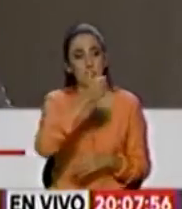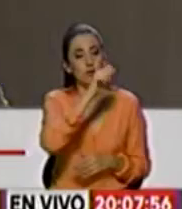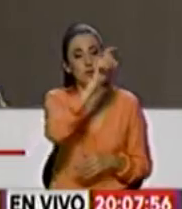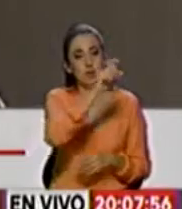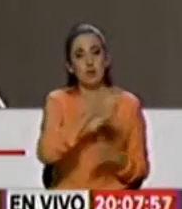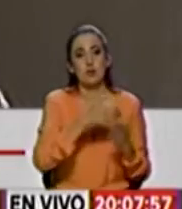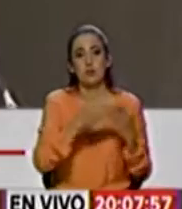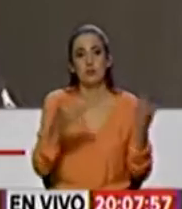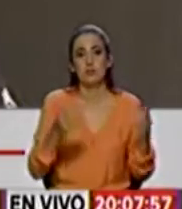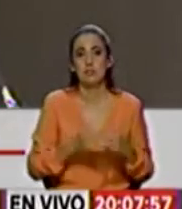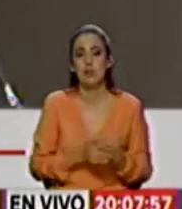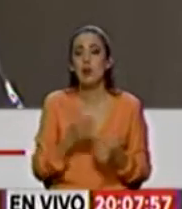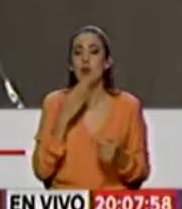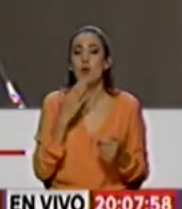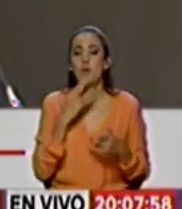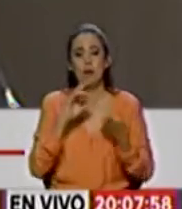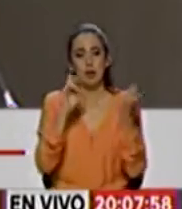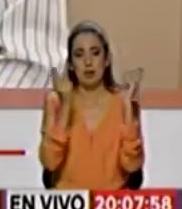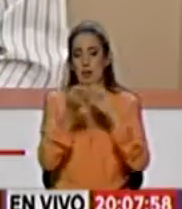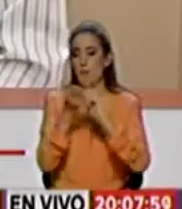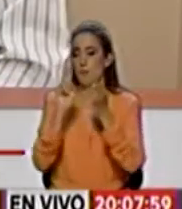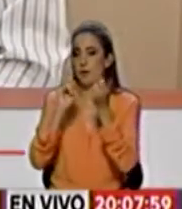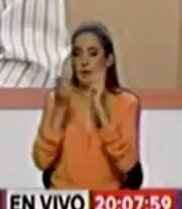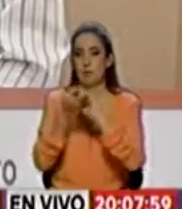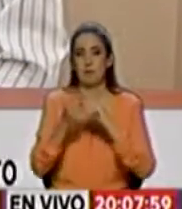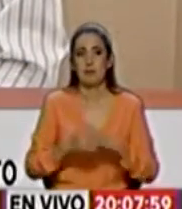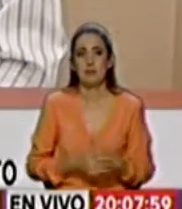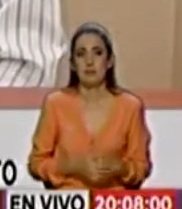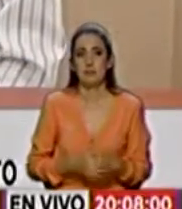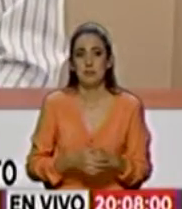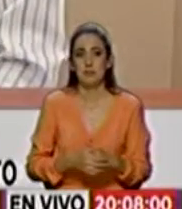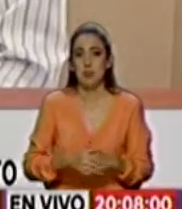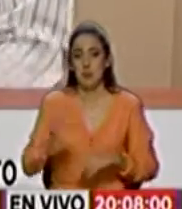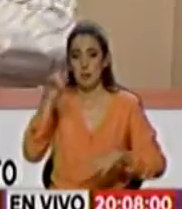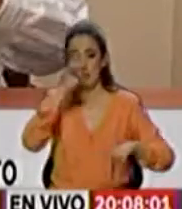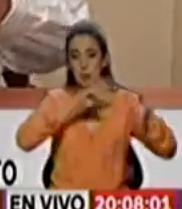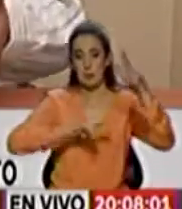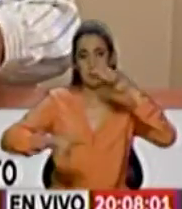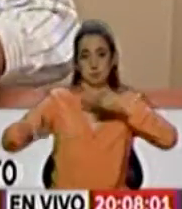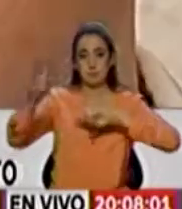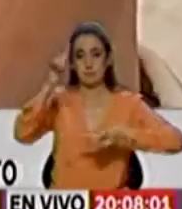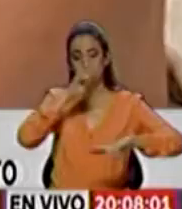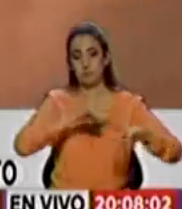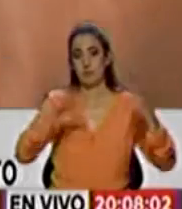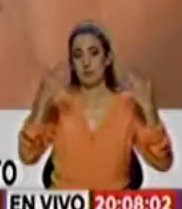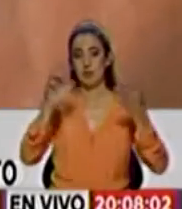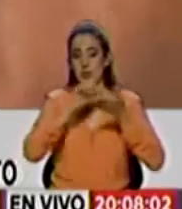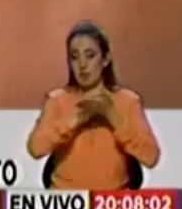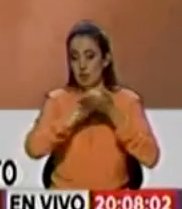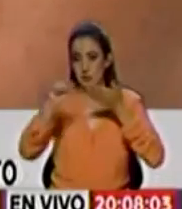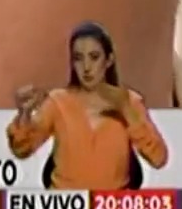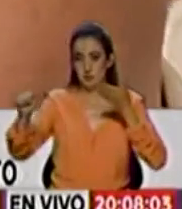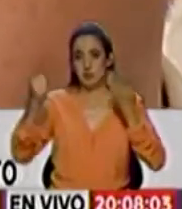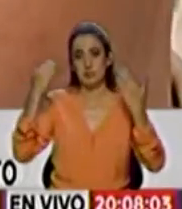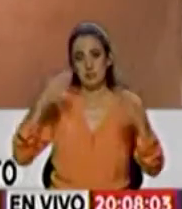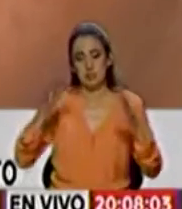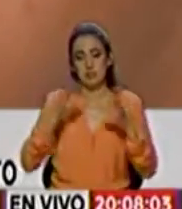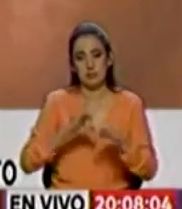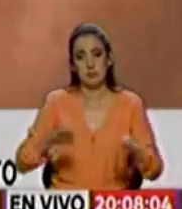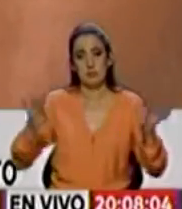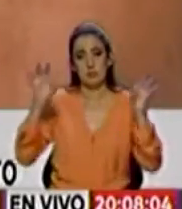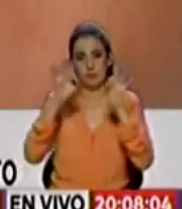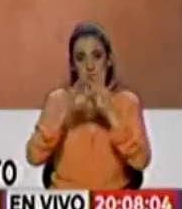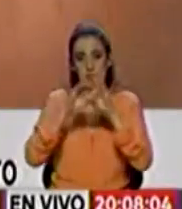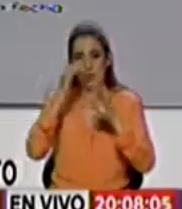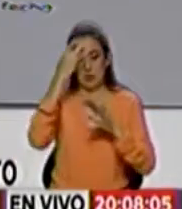cosa. Pues entonces estamos pagando más. A pesar de esto, los analistas y expertos consideran que eliminar esta resolución a tiempo es lo apropiado,